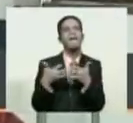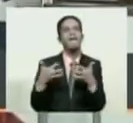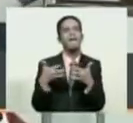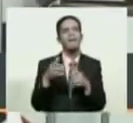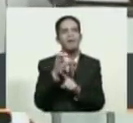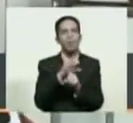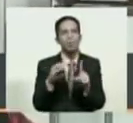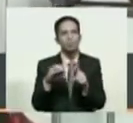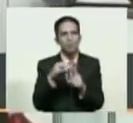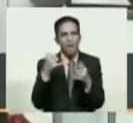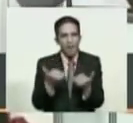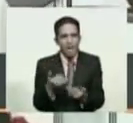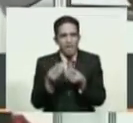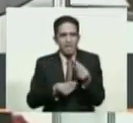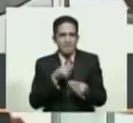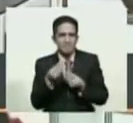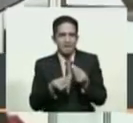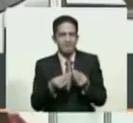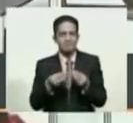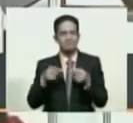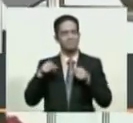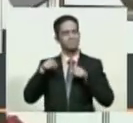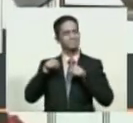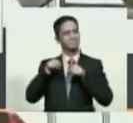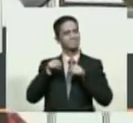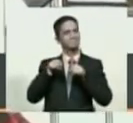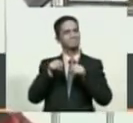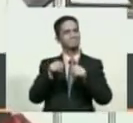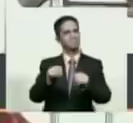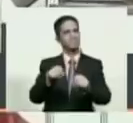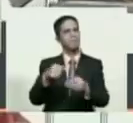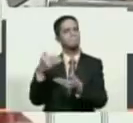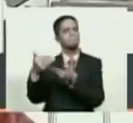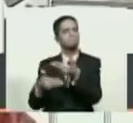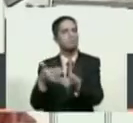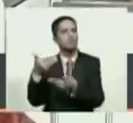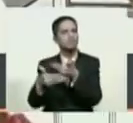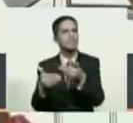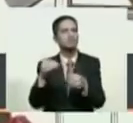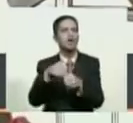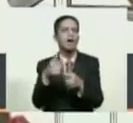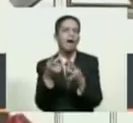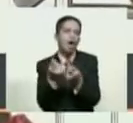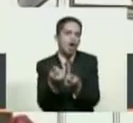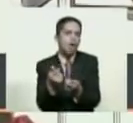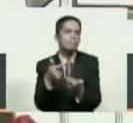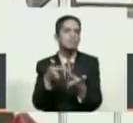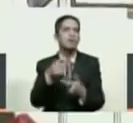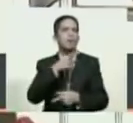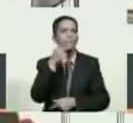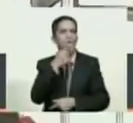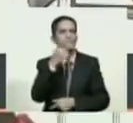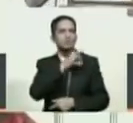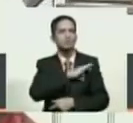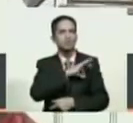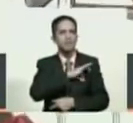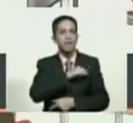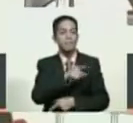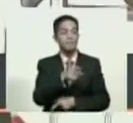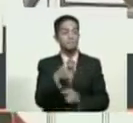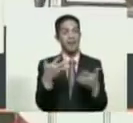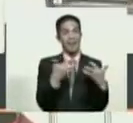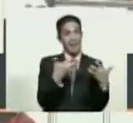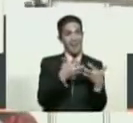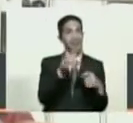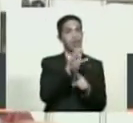en desarrollo en paralelo a los demás procesos en el campo económico, político y social. La guerra cultural es la única que